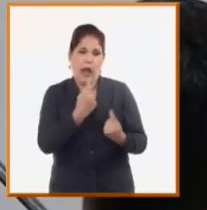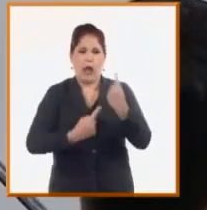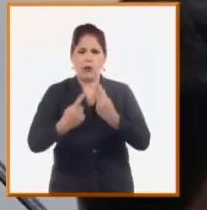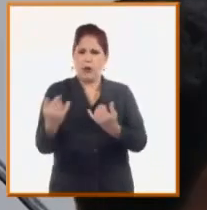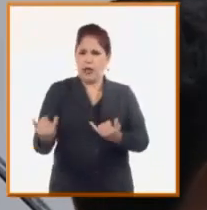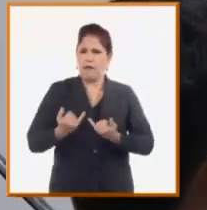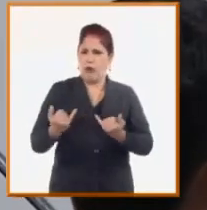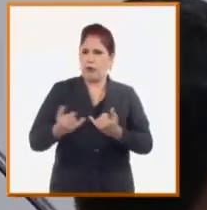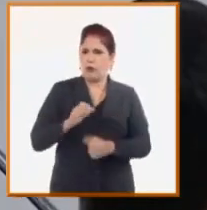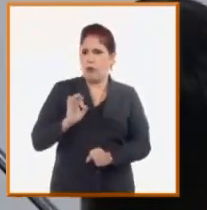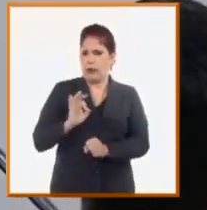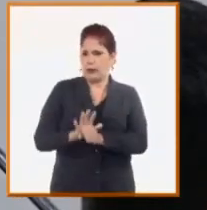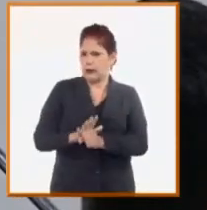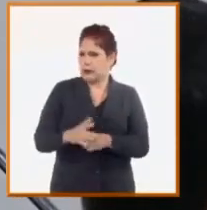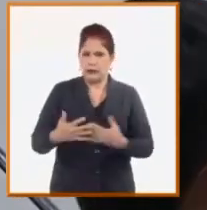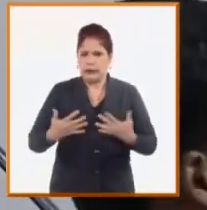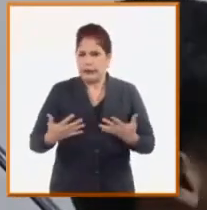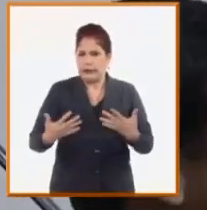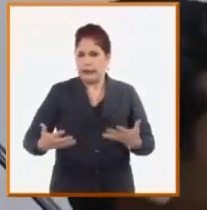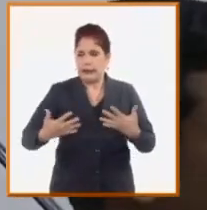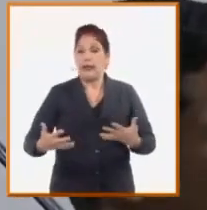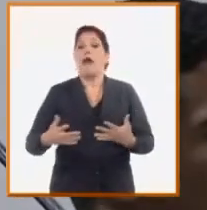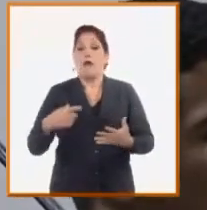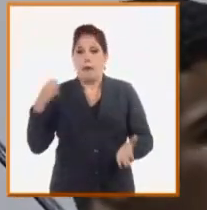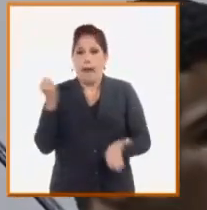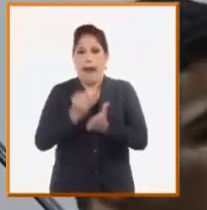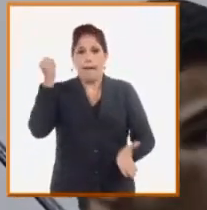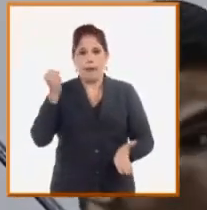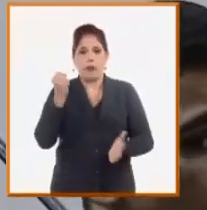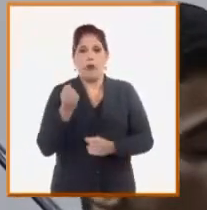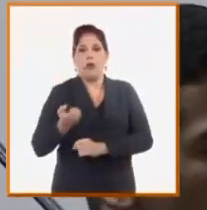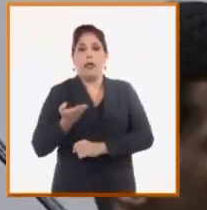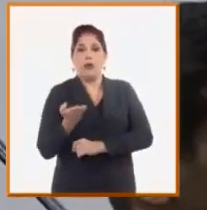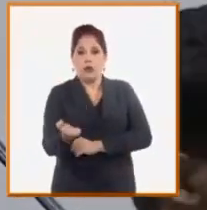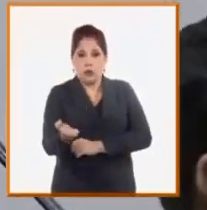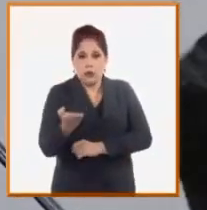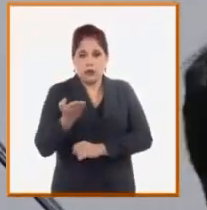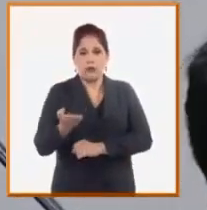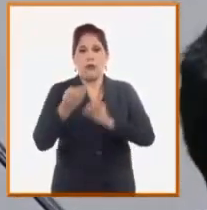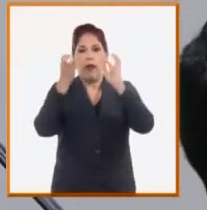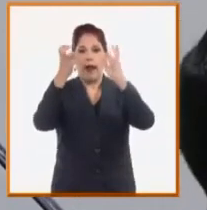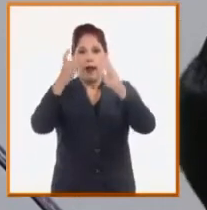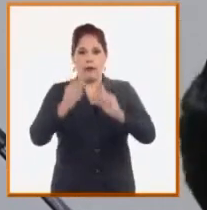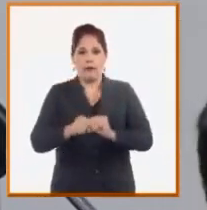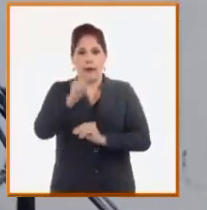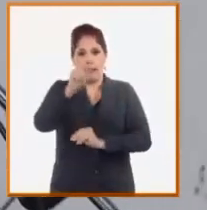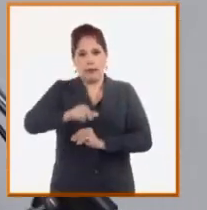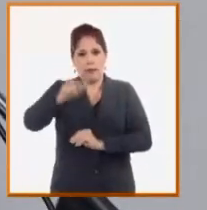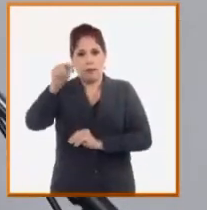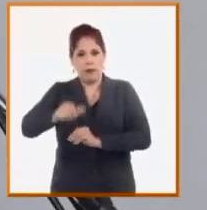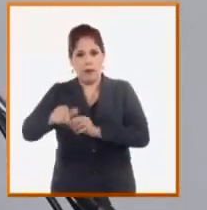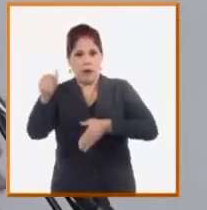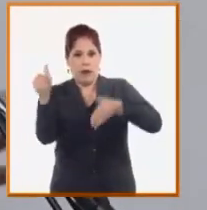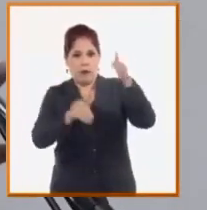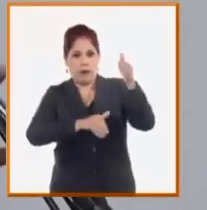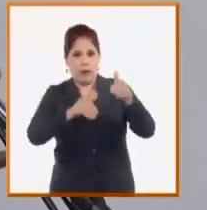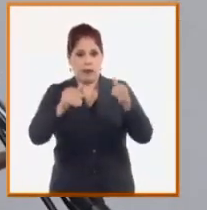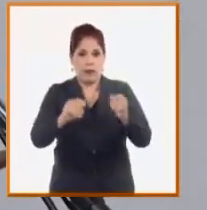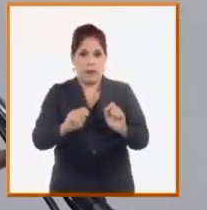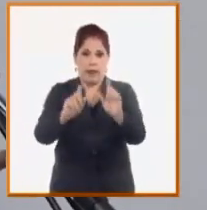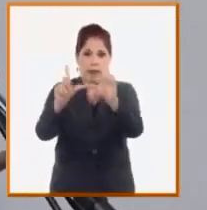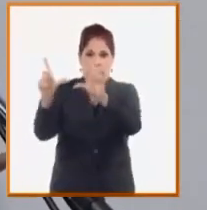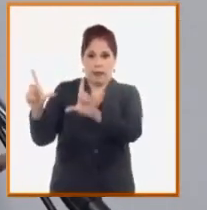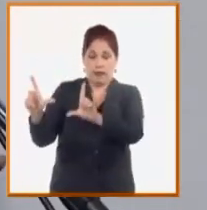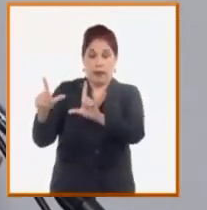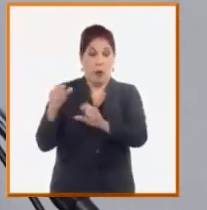datos iniciales sobre la aprobación, las solicitudes, la cantidad de actores, aparece en pantalla. Es decir, nosotros